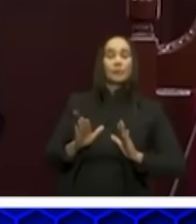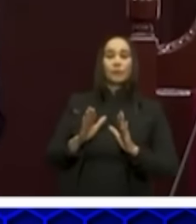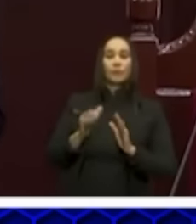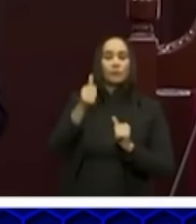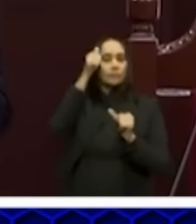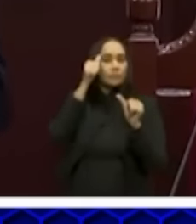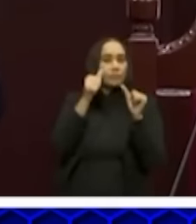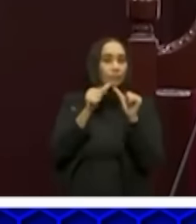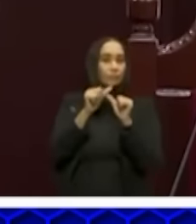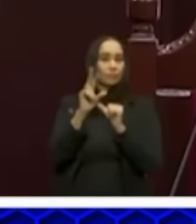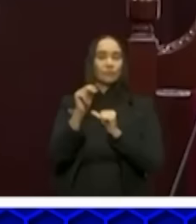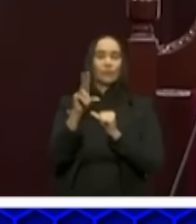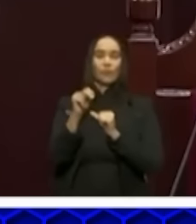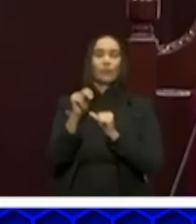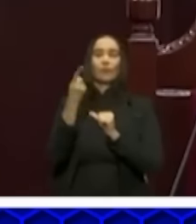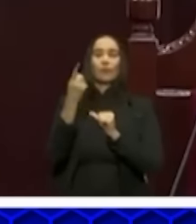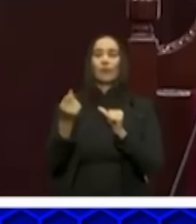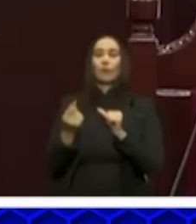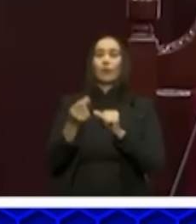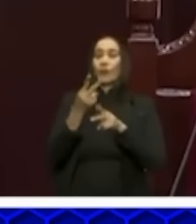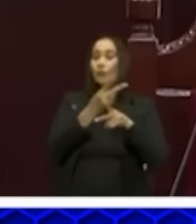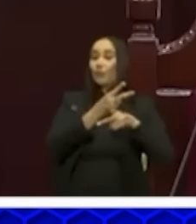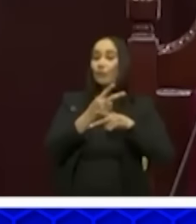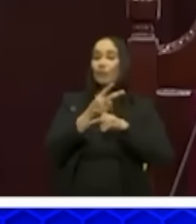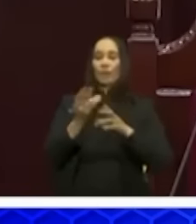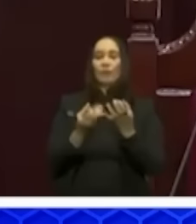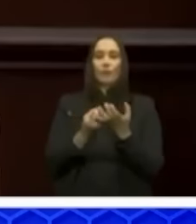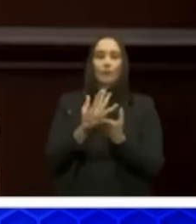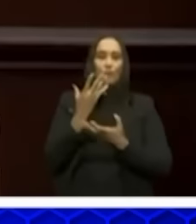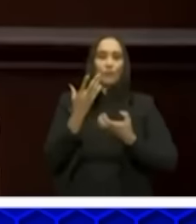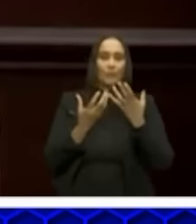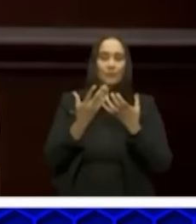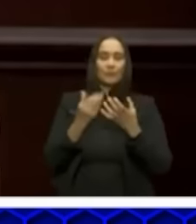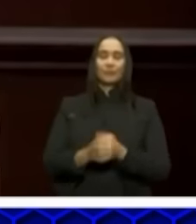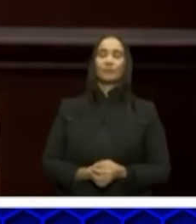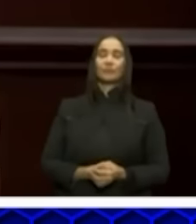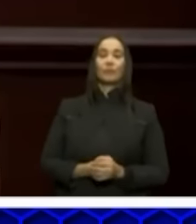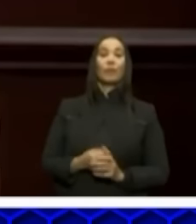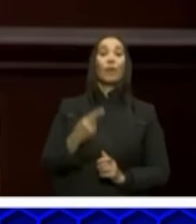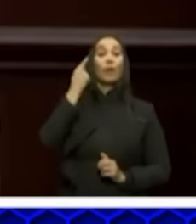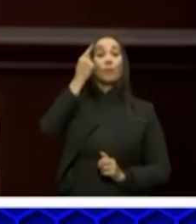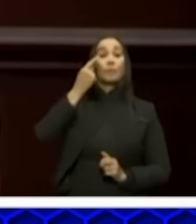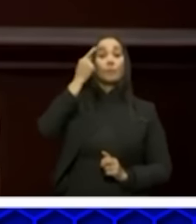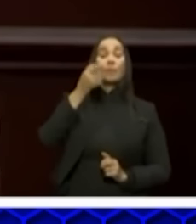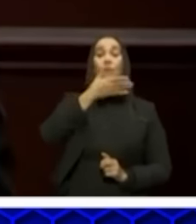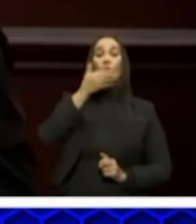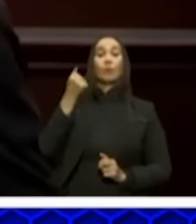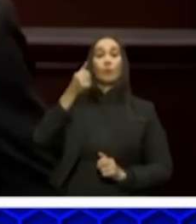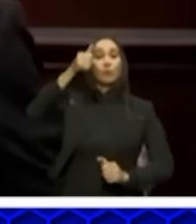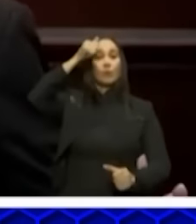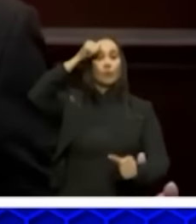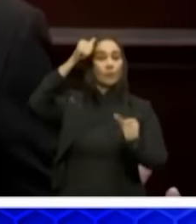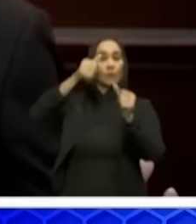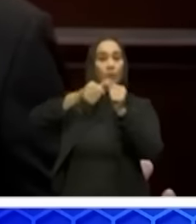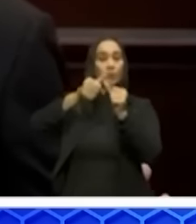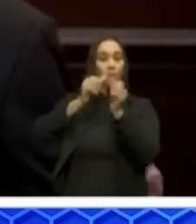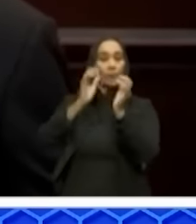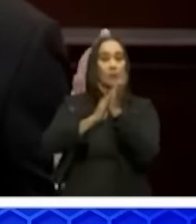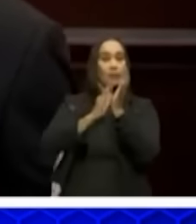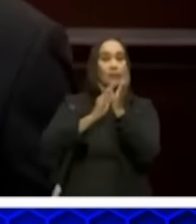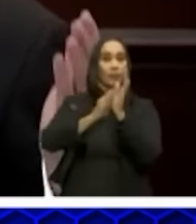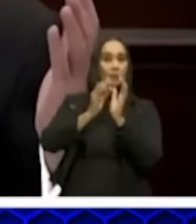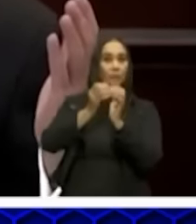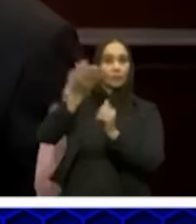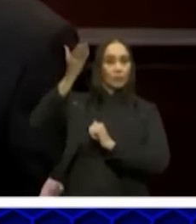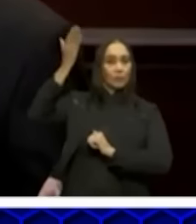minutos más corto que la anterior y era de esperarse porque tenía que hacer un recuento de